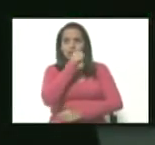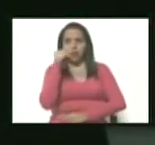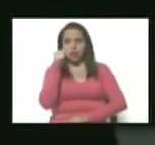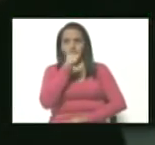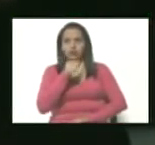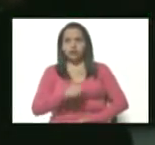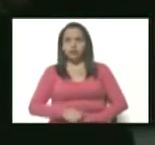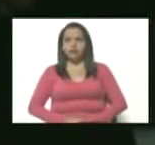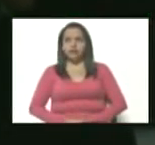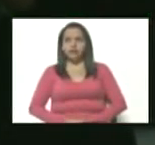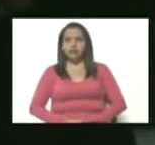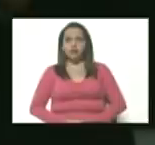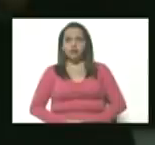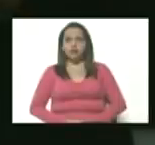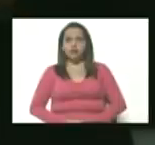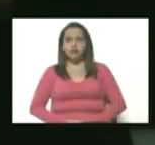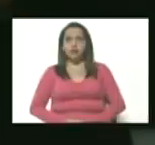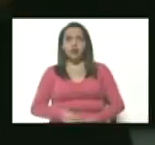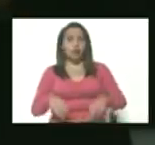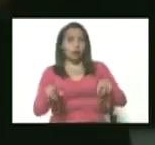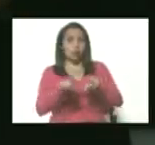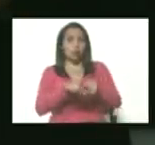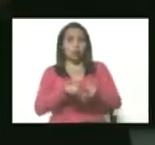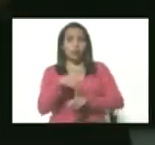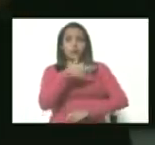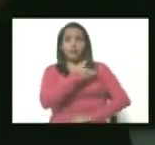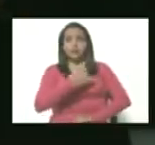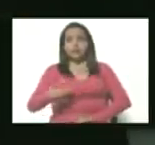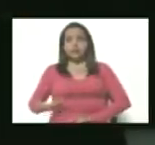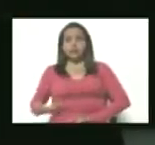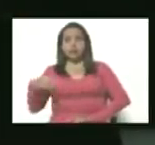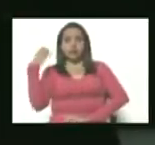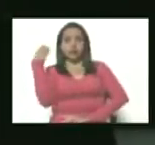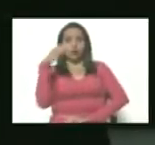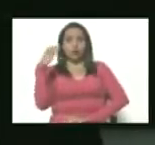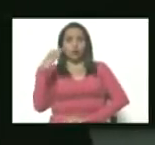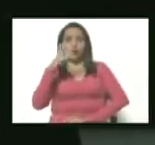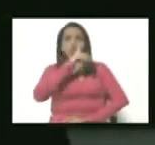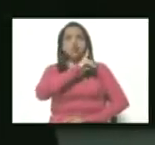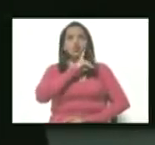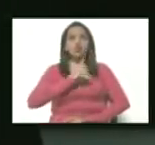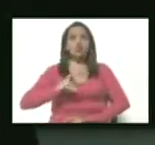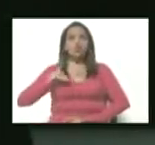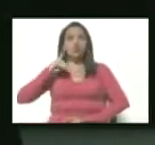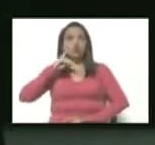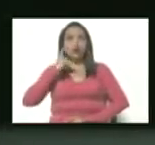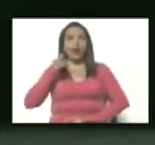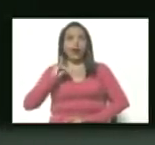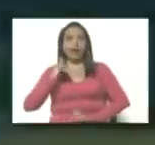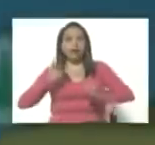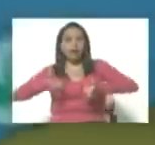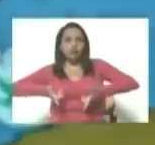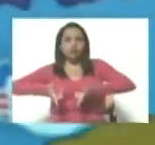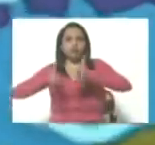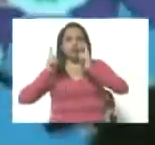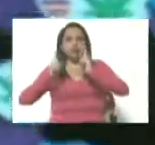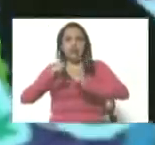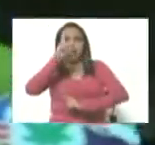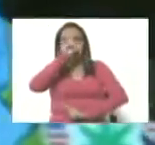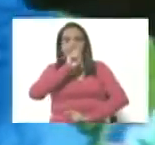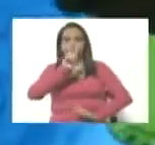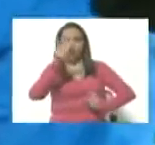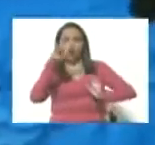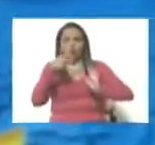el presidente de Colombia, Iván Duque, autoriza el año